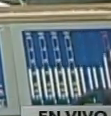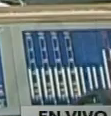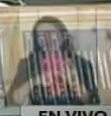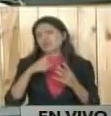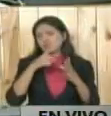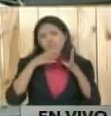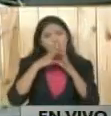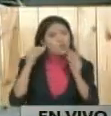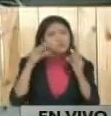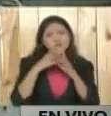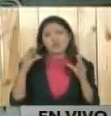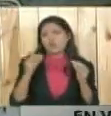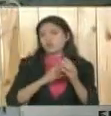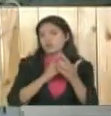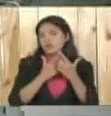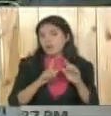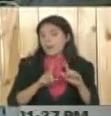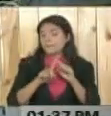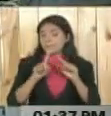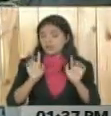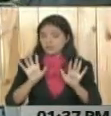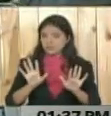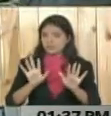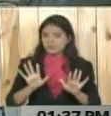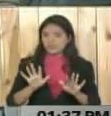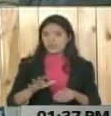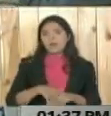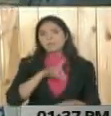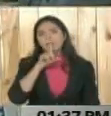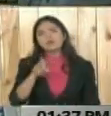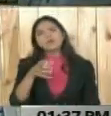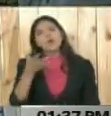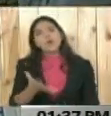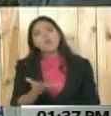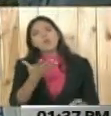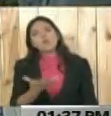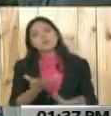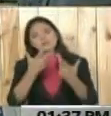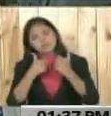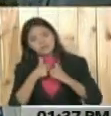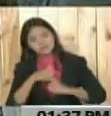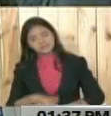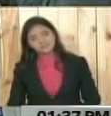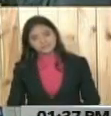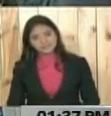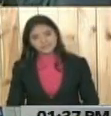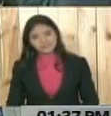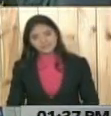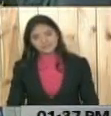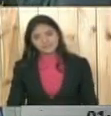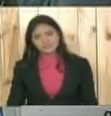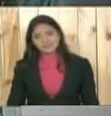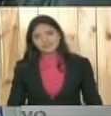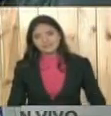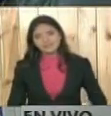Sandino. Ahora, comandante, ¿qué me puede comentar, querido